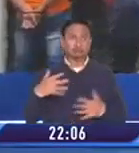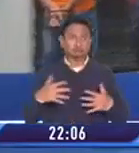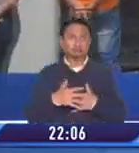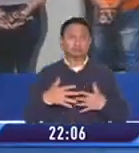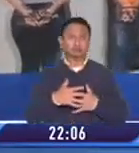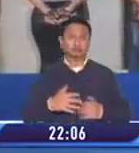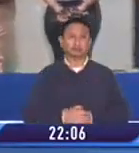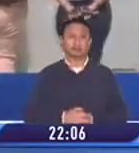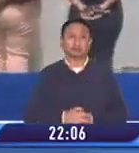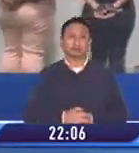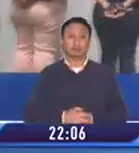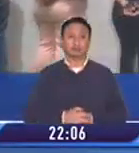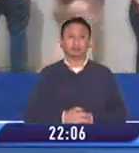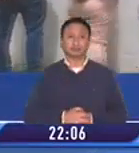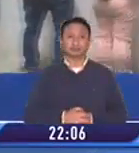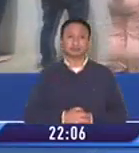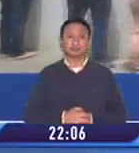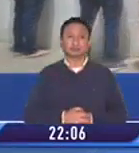la provincia.